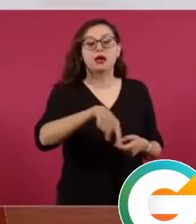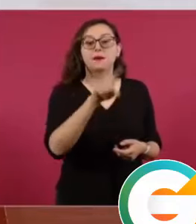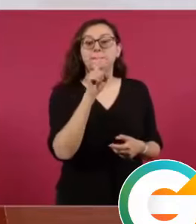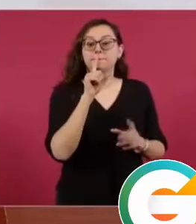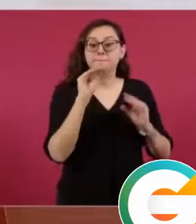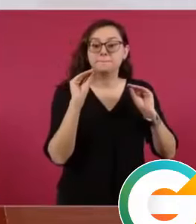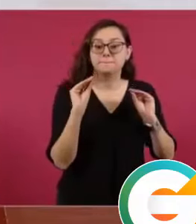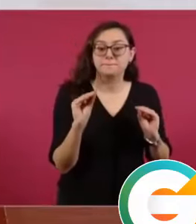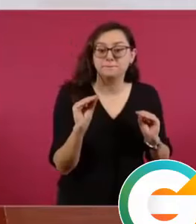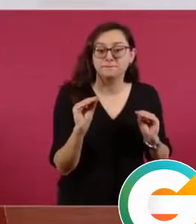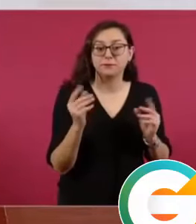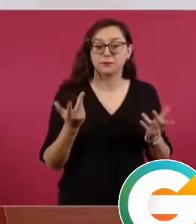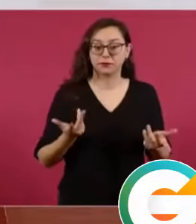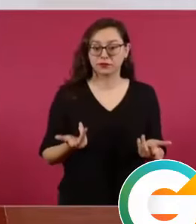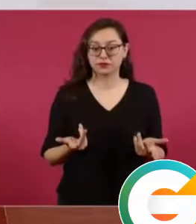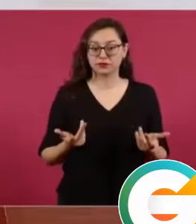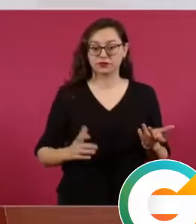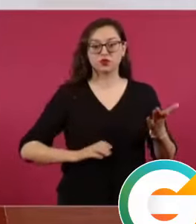Y se volvieron